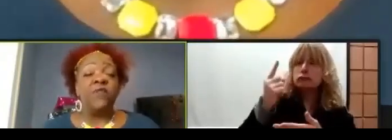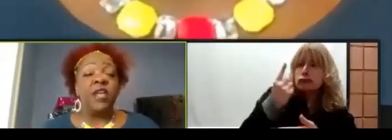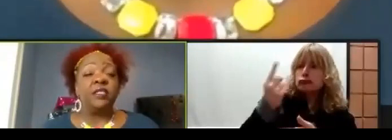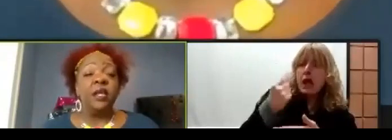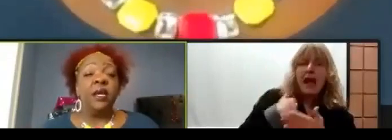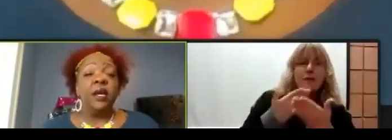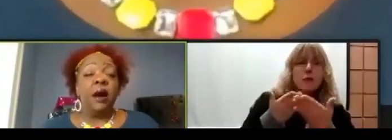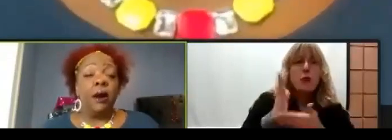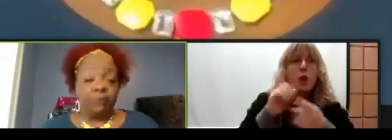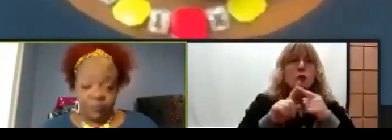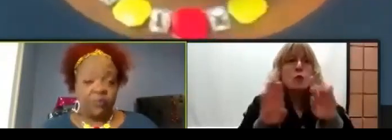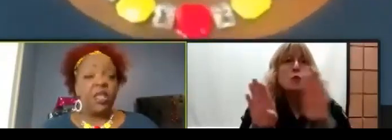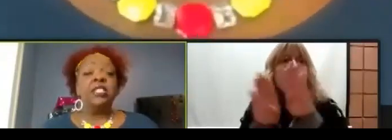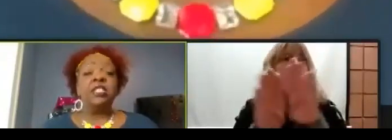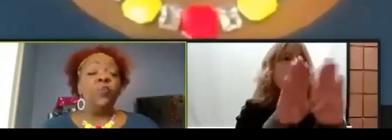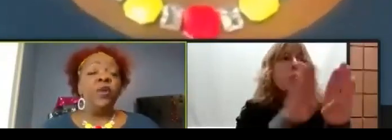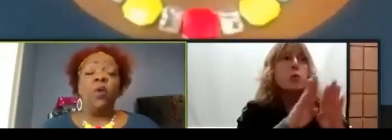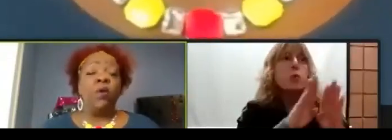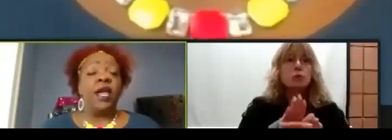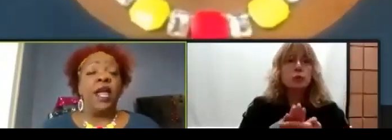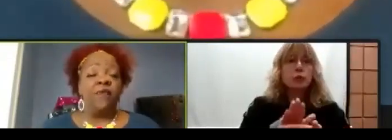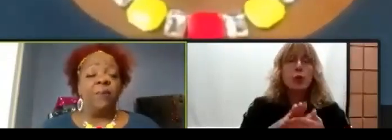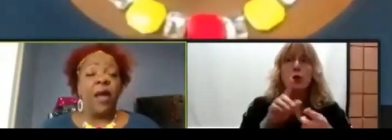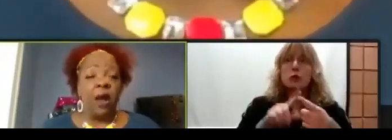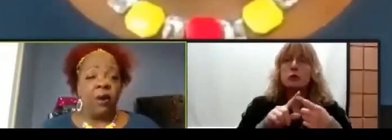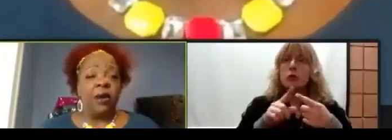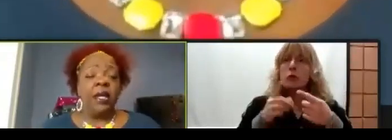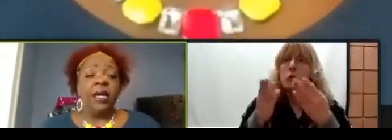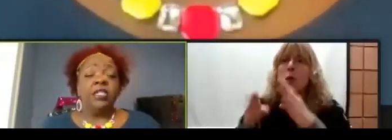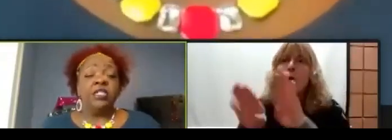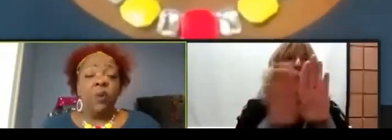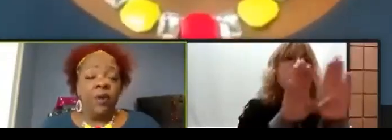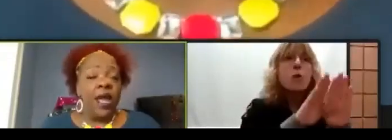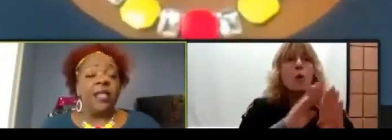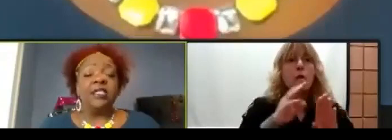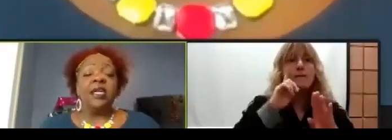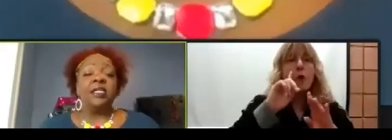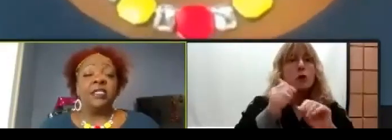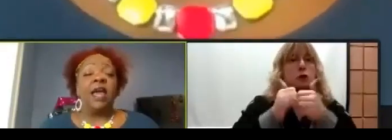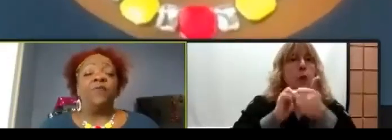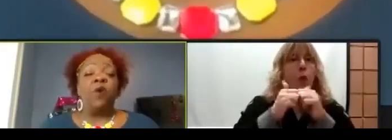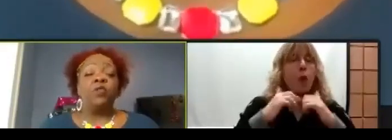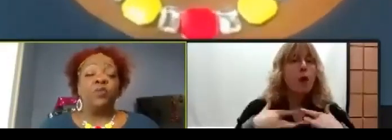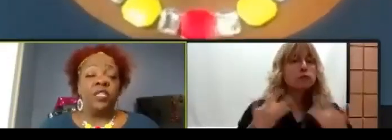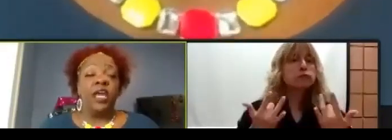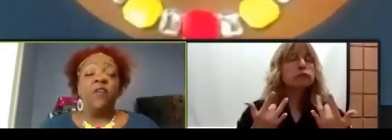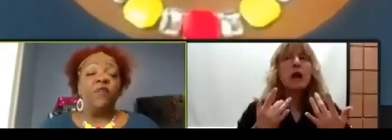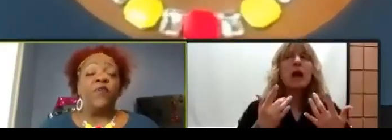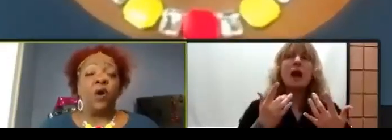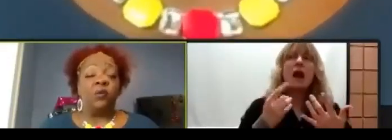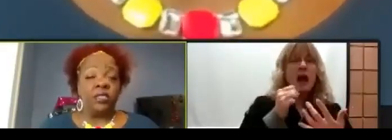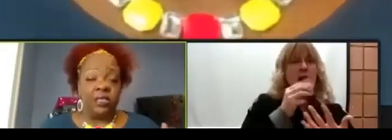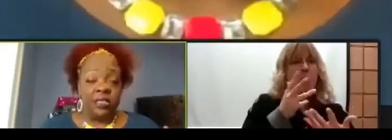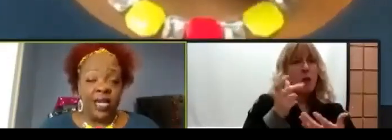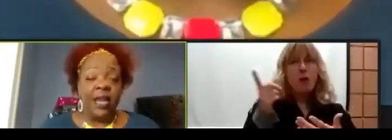queremos que tenga ese poder entonces lo que estamos pidiendo que personas se meten en sus teléfonos en sus correos electrónicos